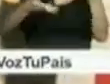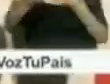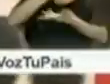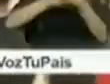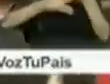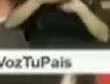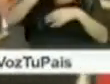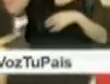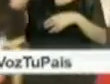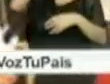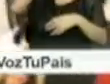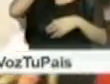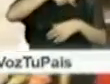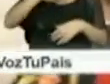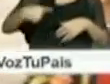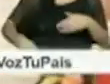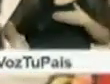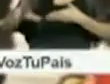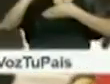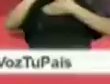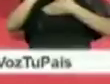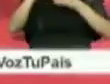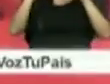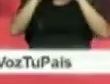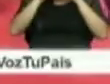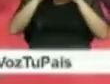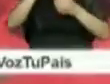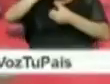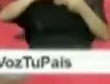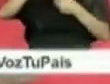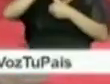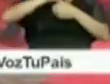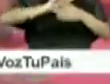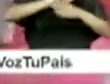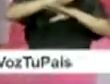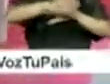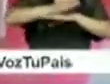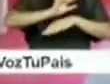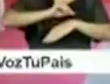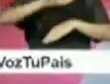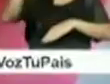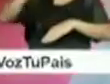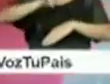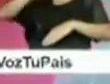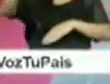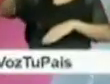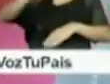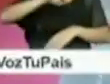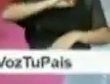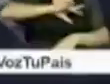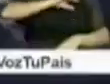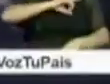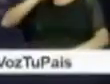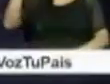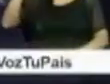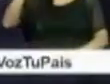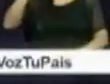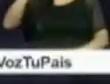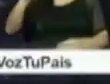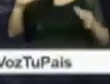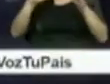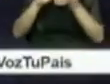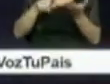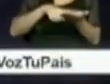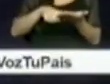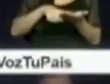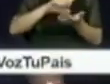cultural entre China y Latinoamérica y el Caribe. Después partirá hacia Chile para reunirse con la mandataria de ese país, Michelle Bachelet,